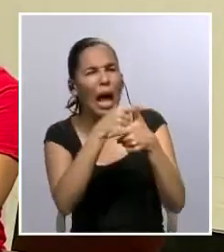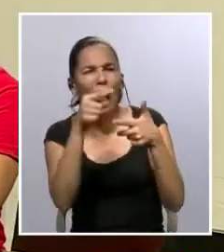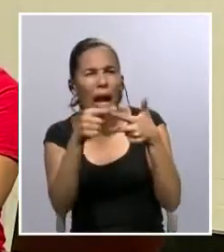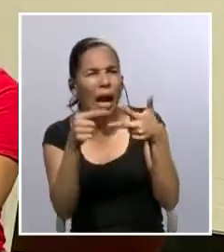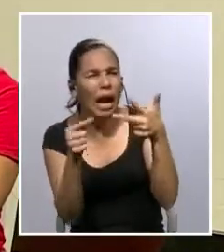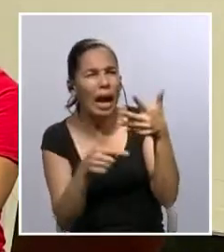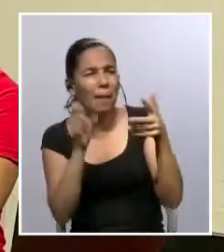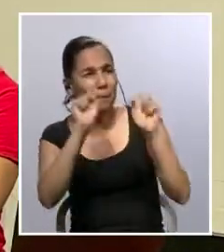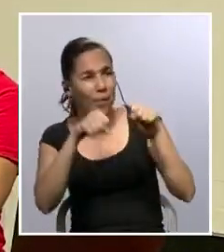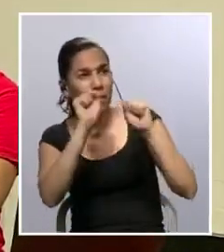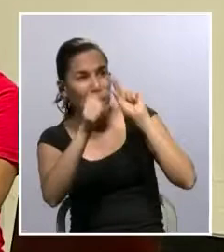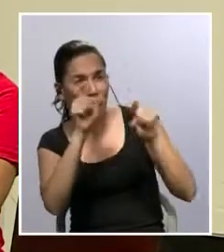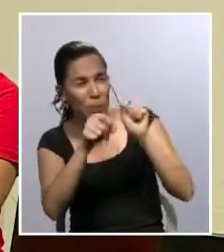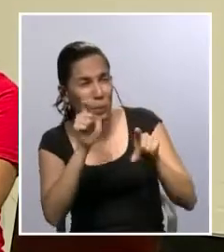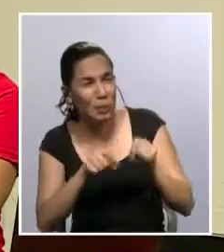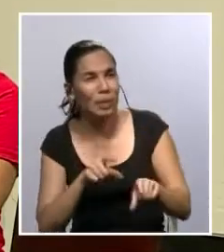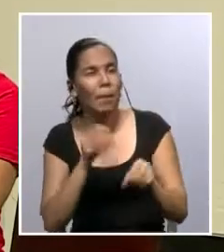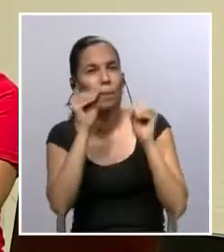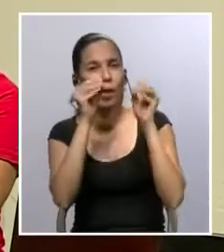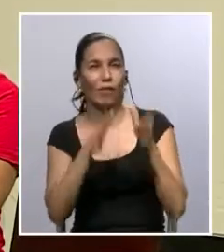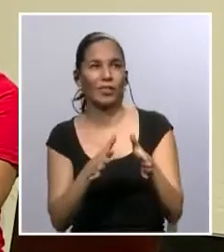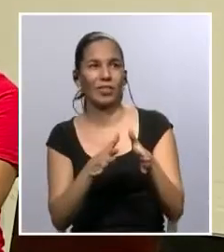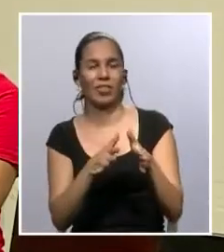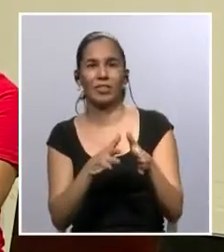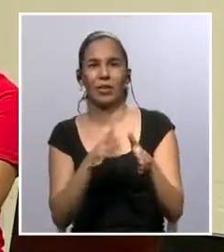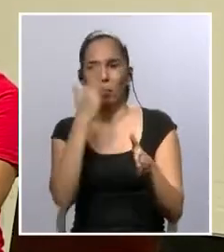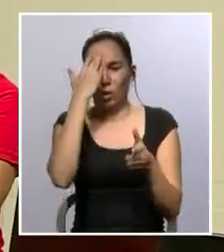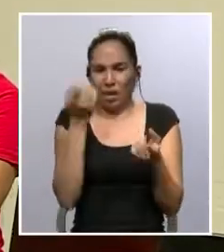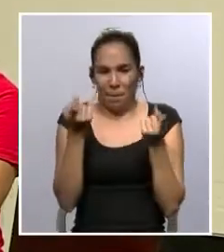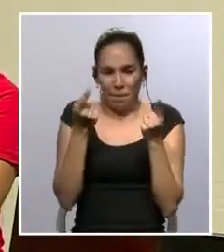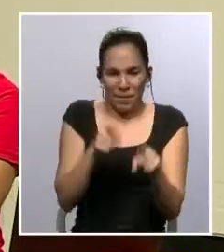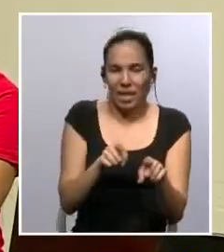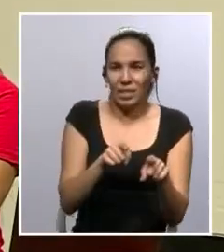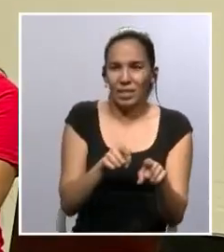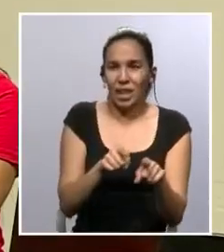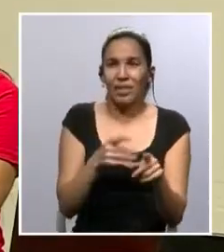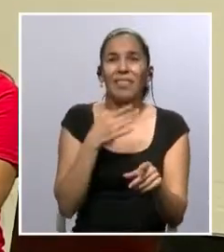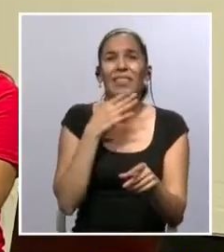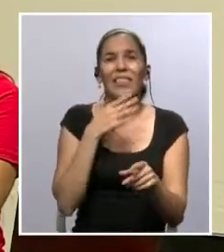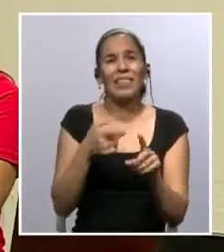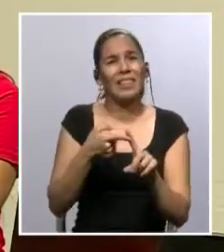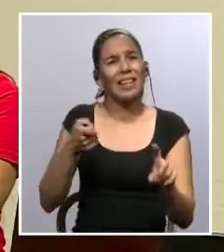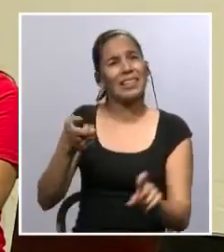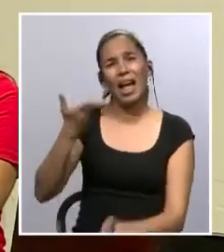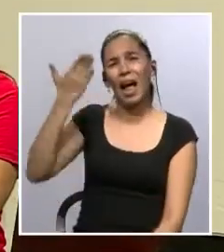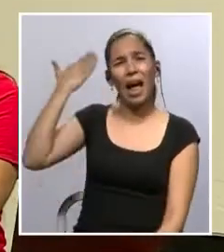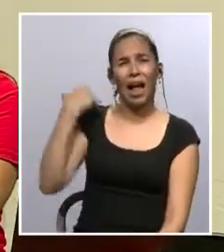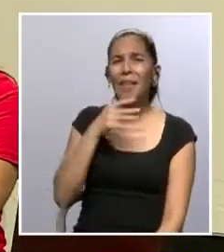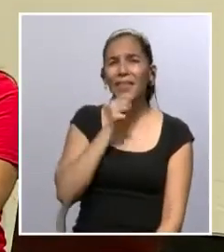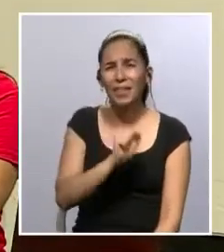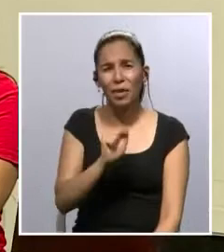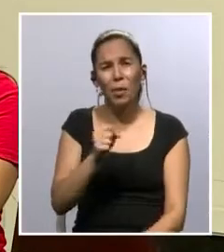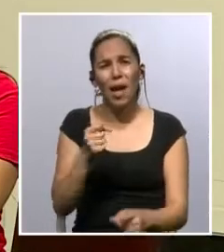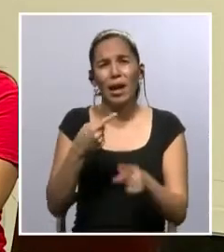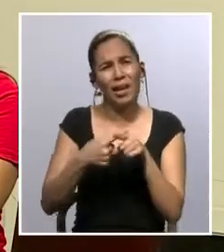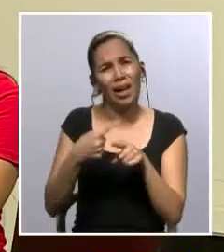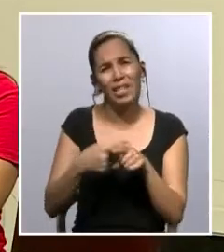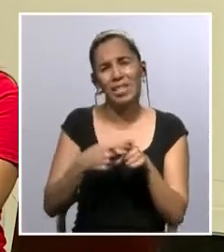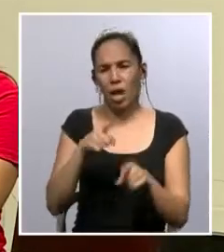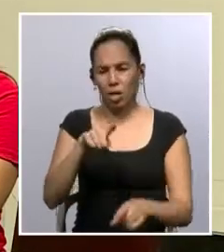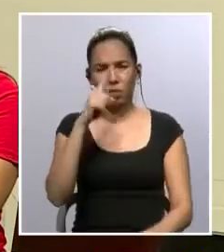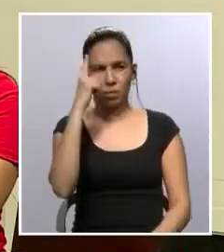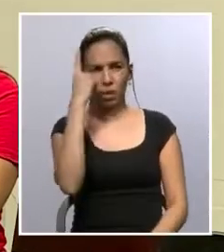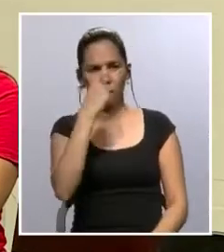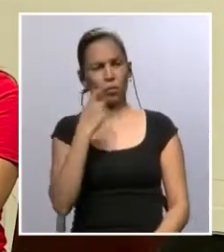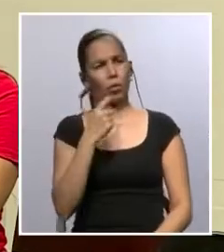explicación física de por qué pasa algún fenómeno. Desde la antigua Grecia, ¿verdad, Rashid? Claro. Cuando se empezaron a cuestionar, bueno, ¿por